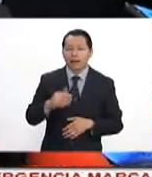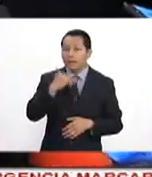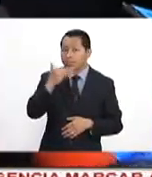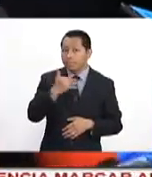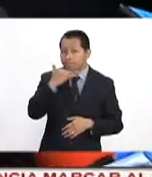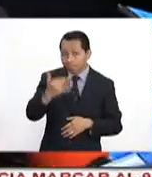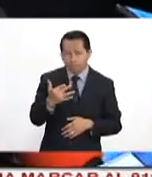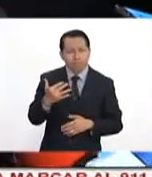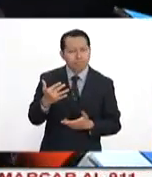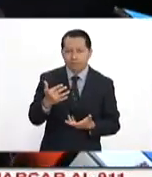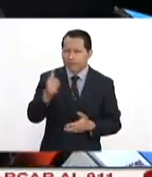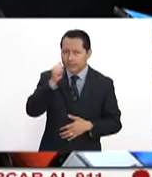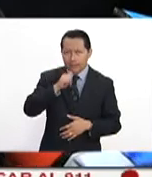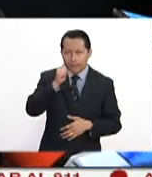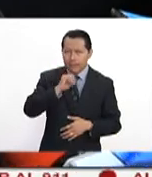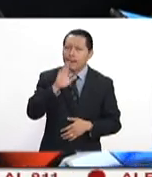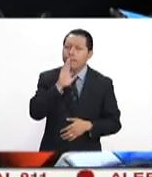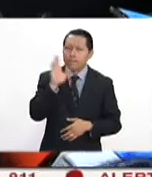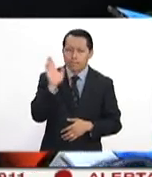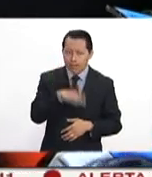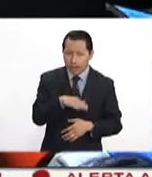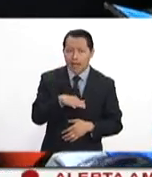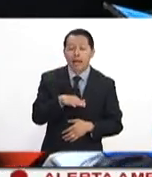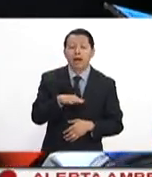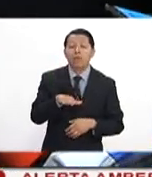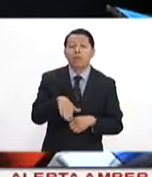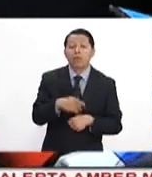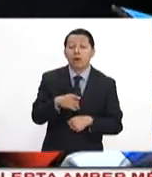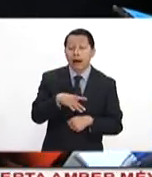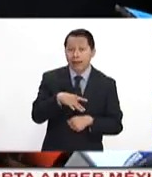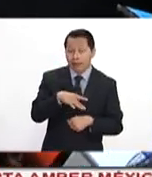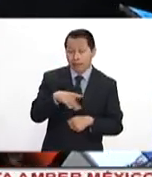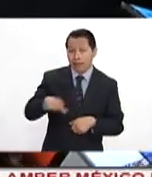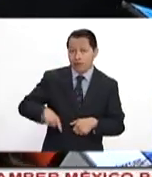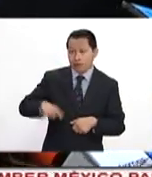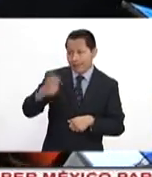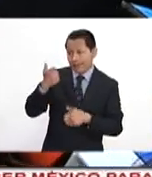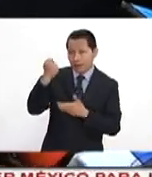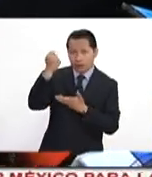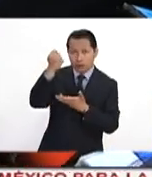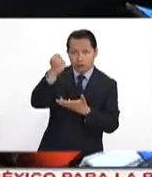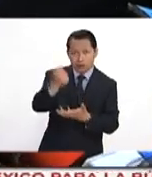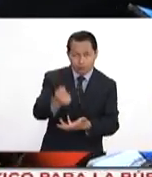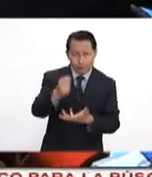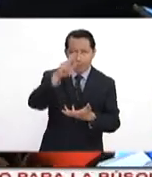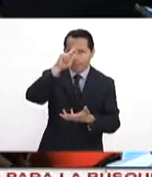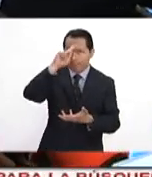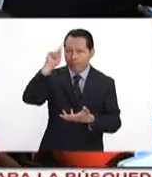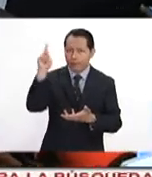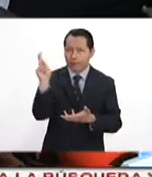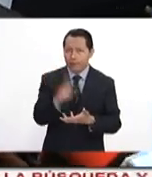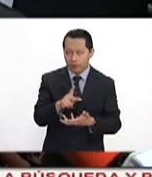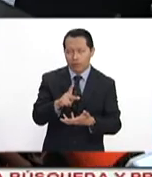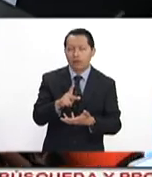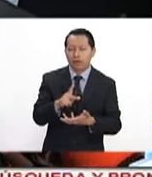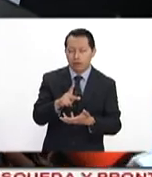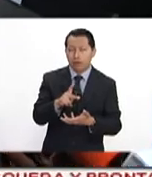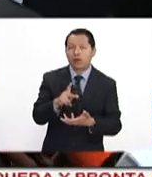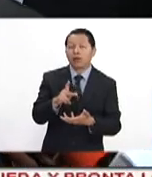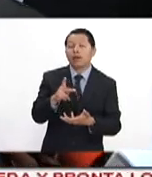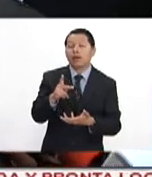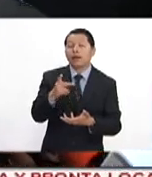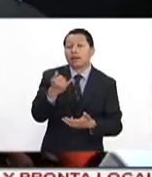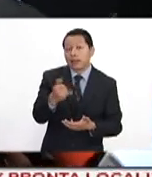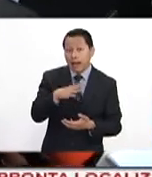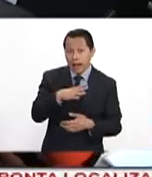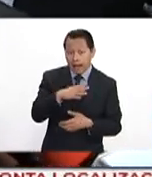corrupción siempre es terrible. Cuando se trata de recursos públicos, mucho peor. Y cuando se trata